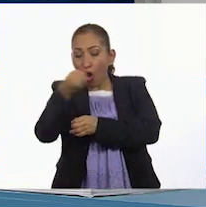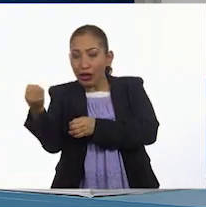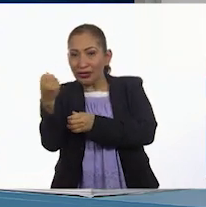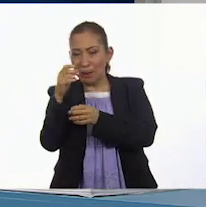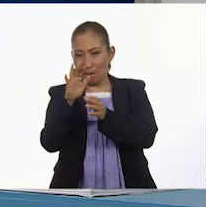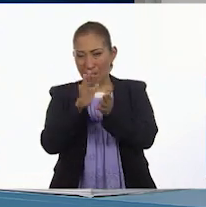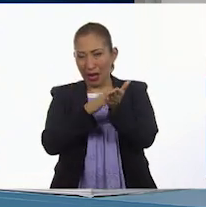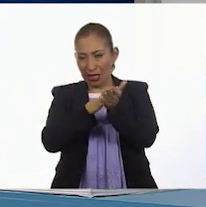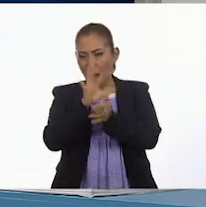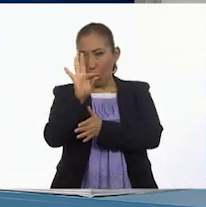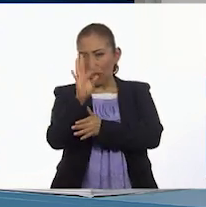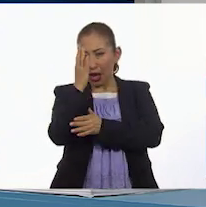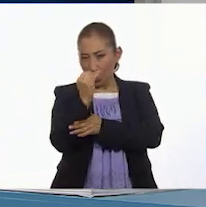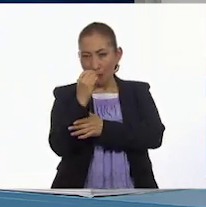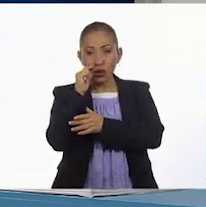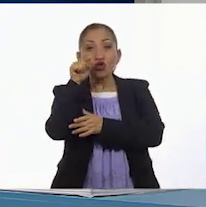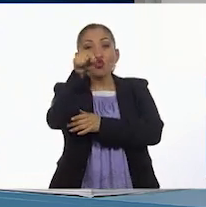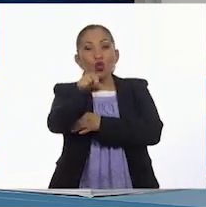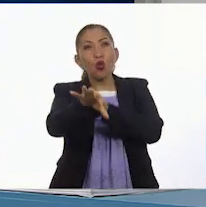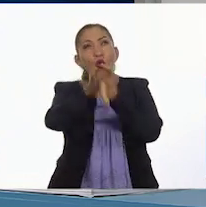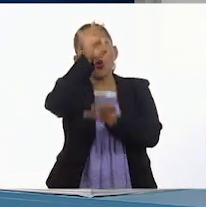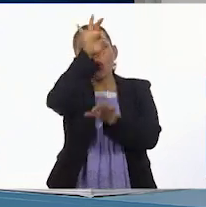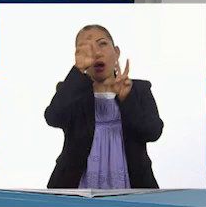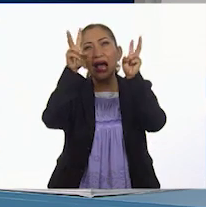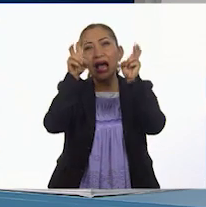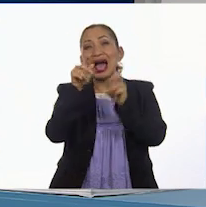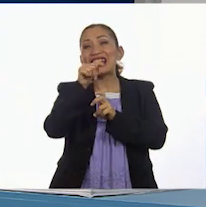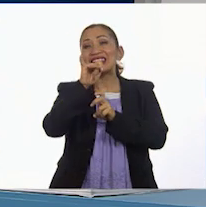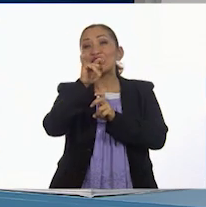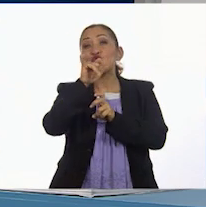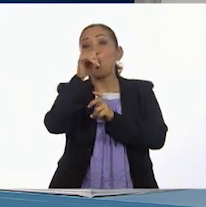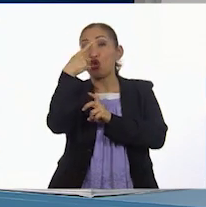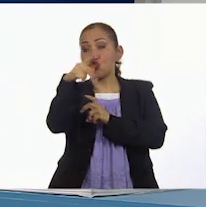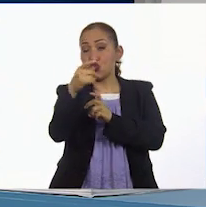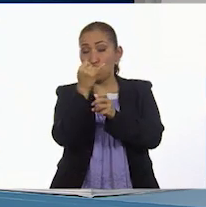49, que tú puedas definir el título de tu